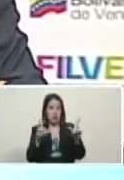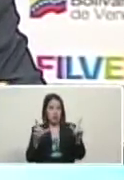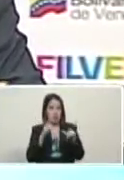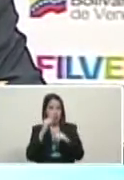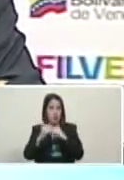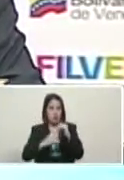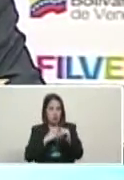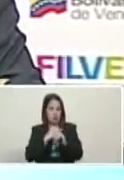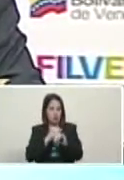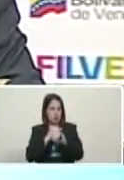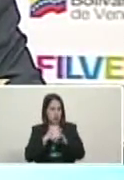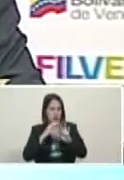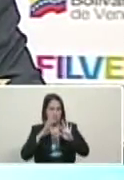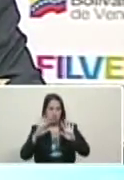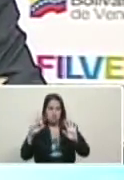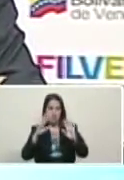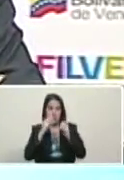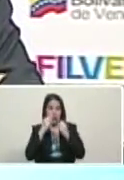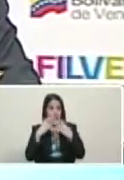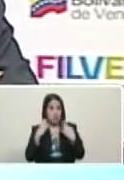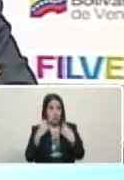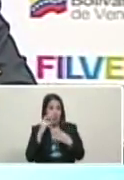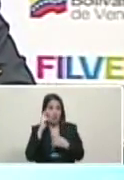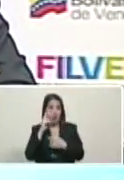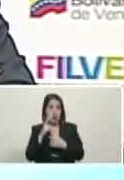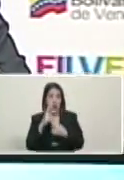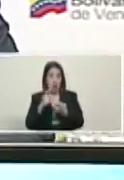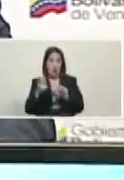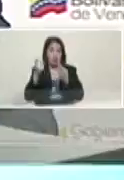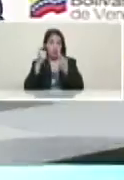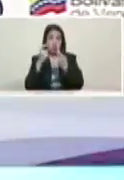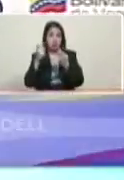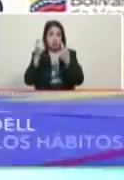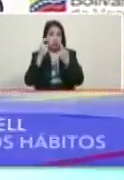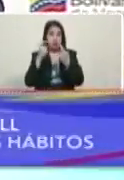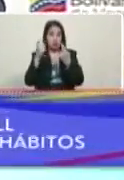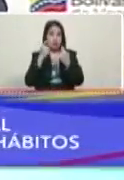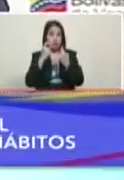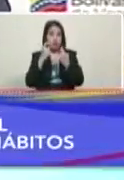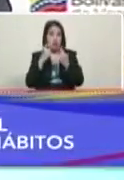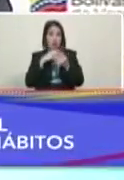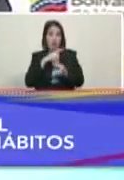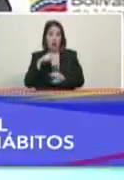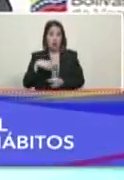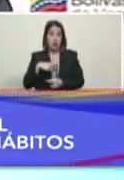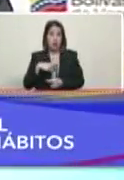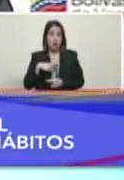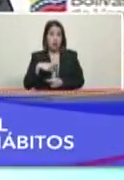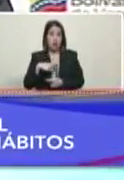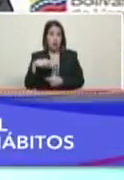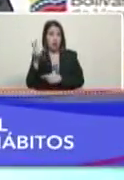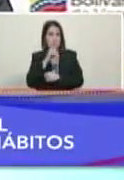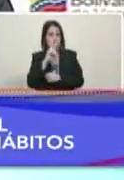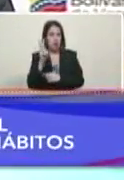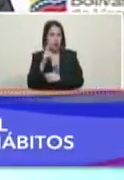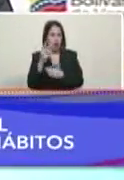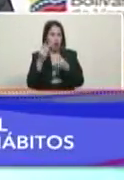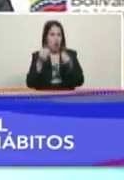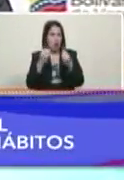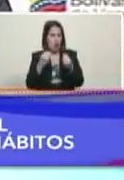muy bien que venga, y enseñarnos a nosotros los venezolanos los tesoros